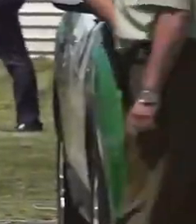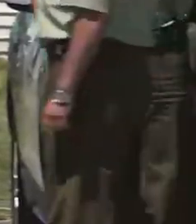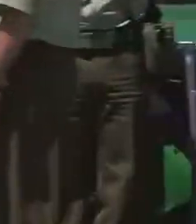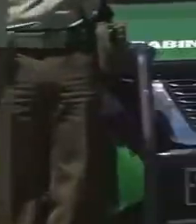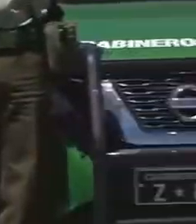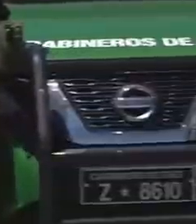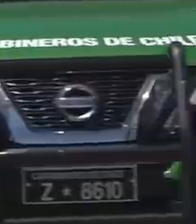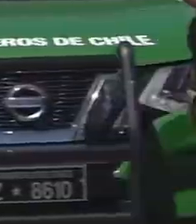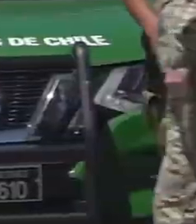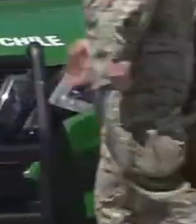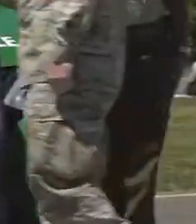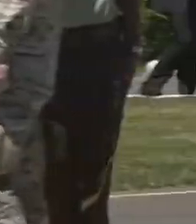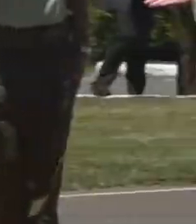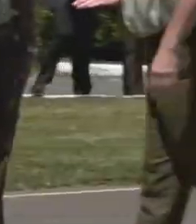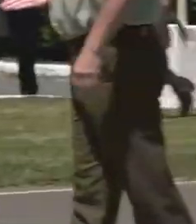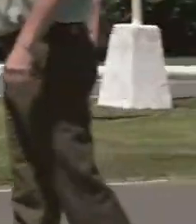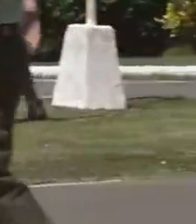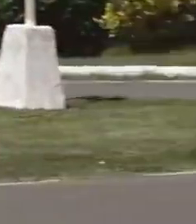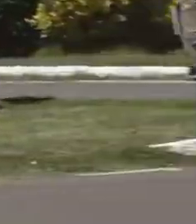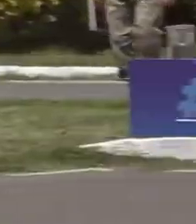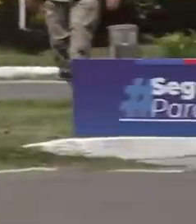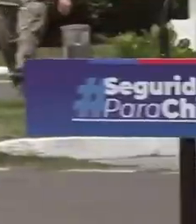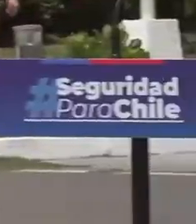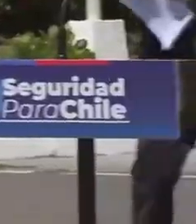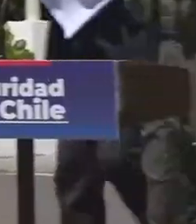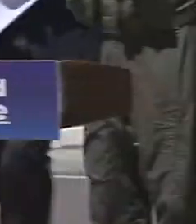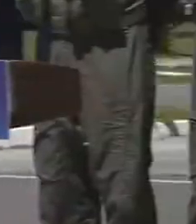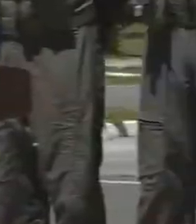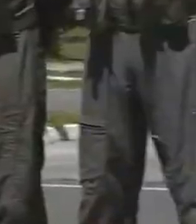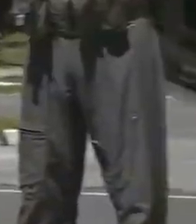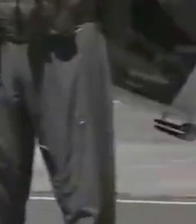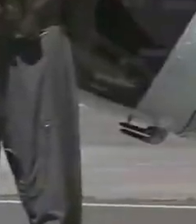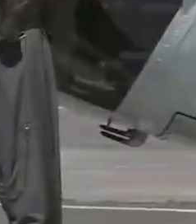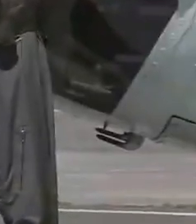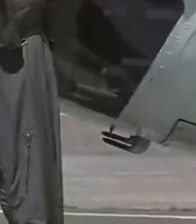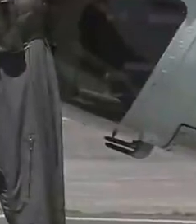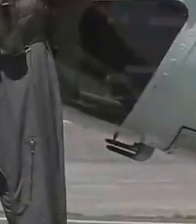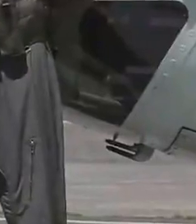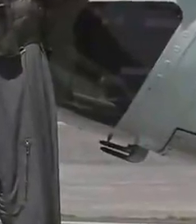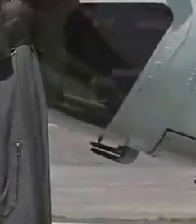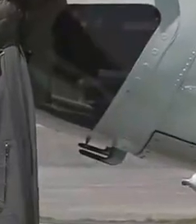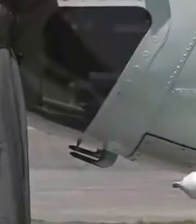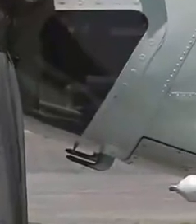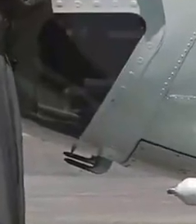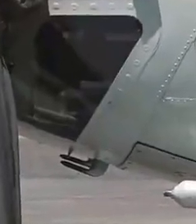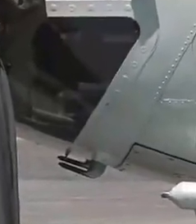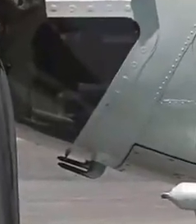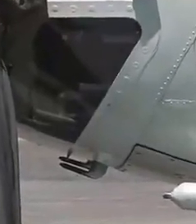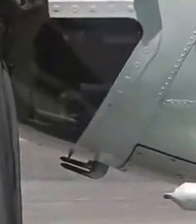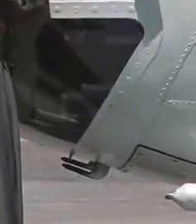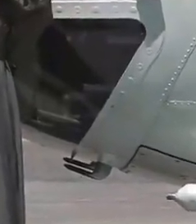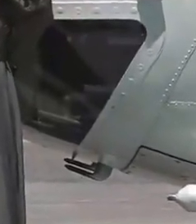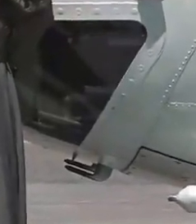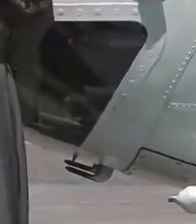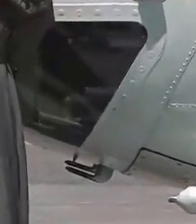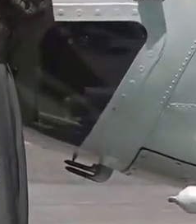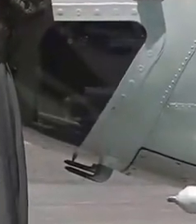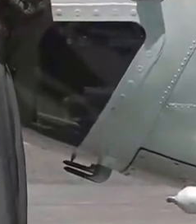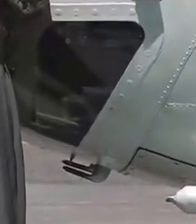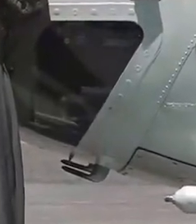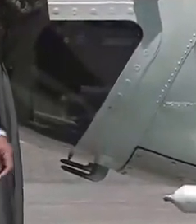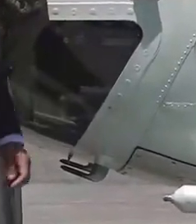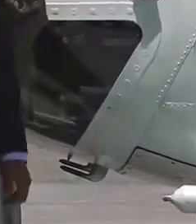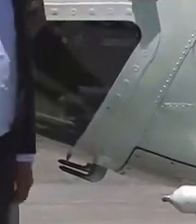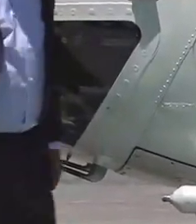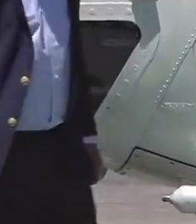Biobío, señor Patricio Kun, el delegado presidencial de la Macrozona Sur, don Pablo Urquizar, el alcalde de la ilustre municipalidad